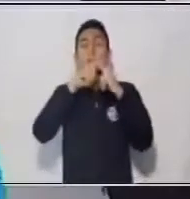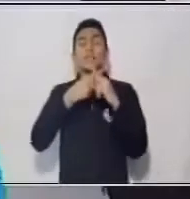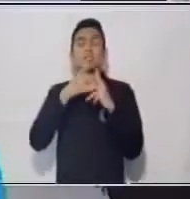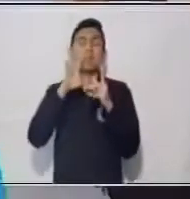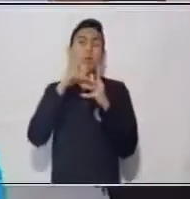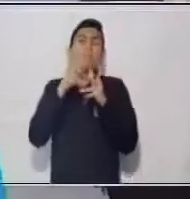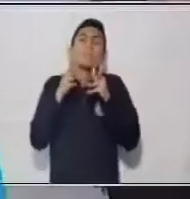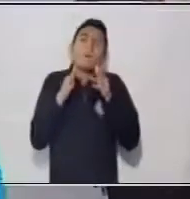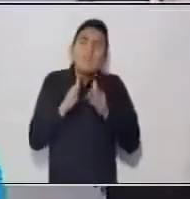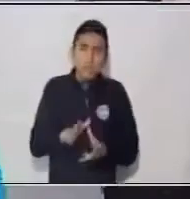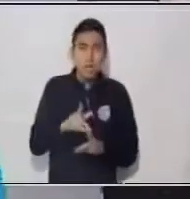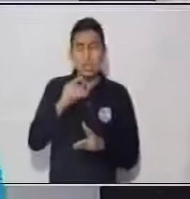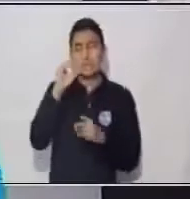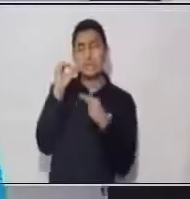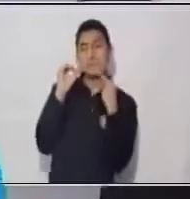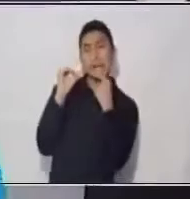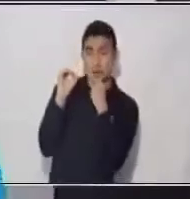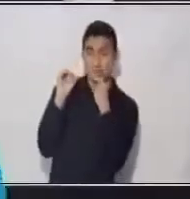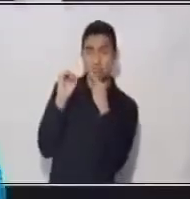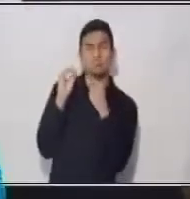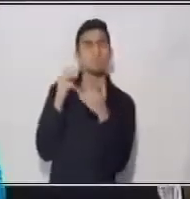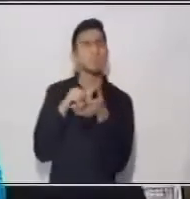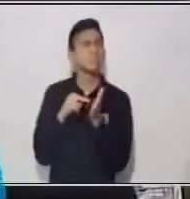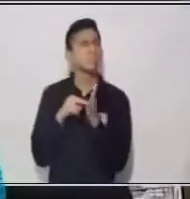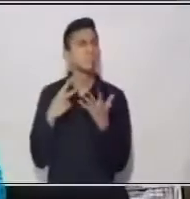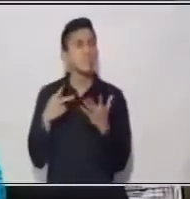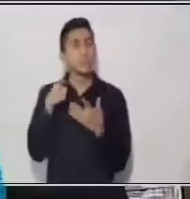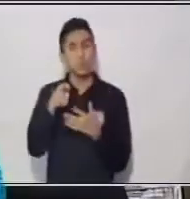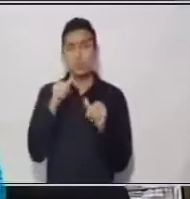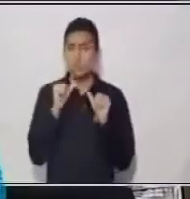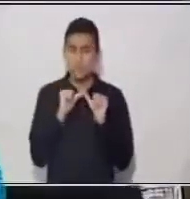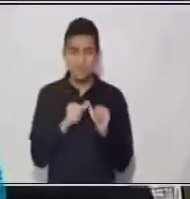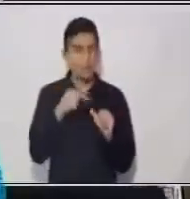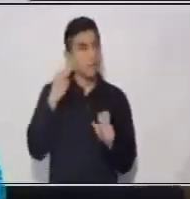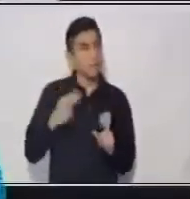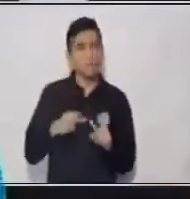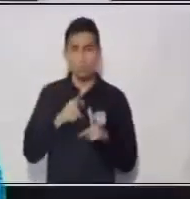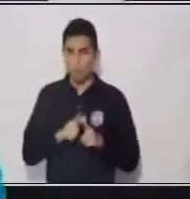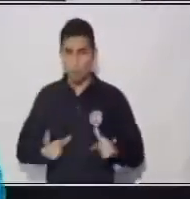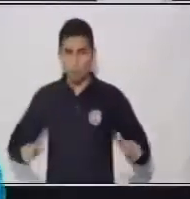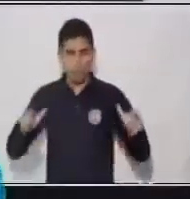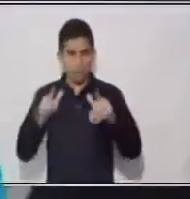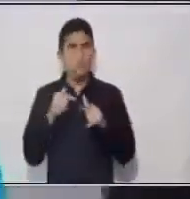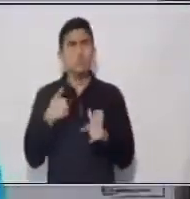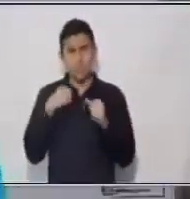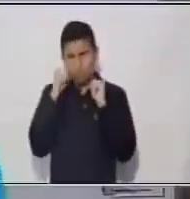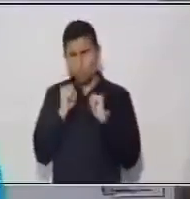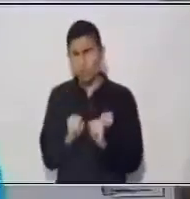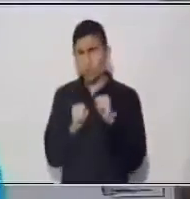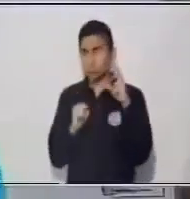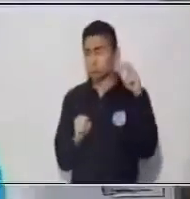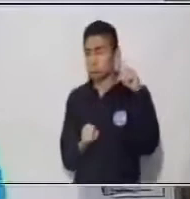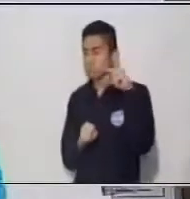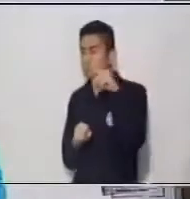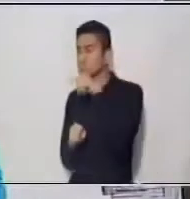o la posición 0. Significa que sigues en el mismo lugar. Yo me pude haber trasladado para